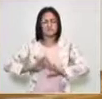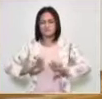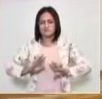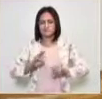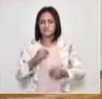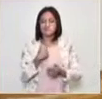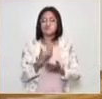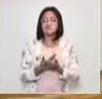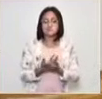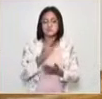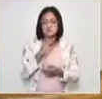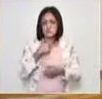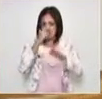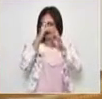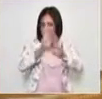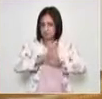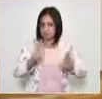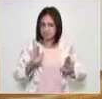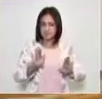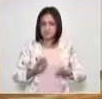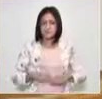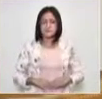alcalde. Lo respeto mucho.